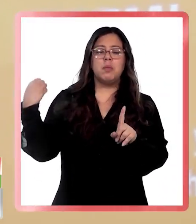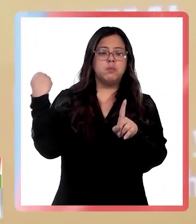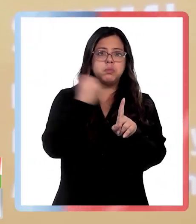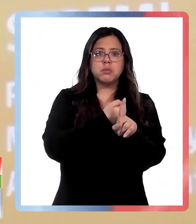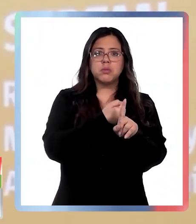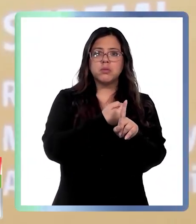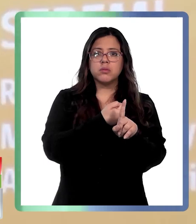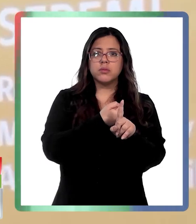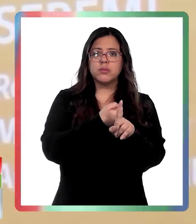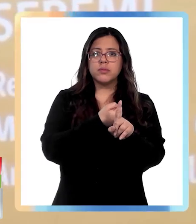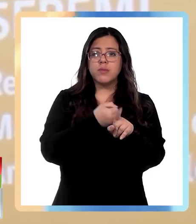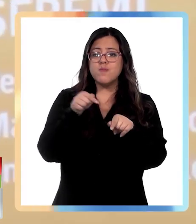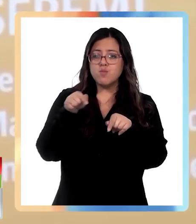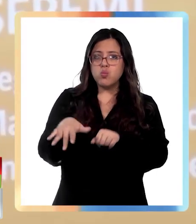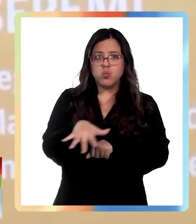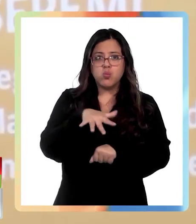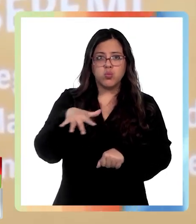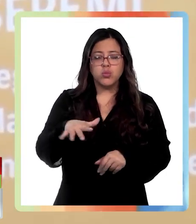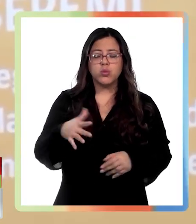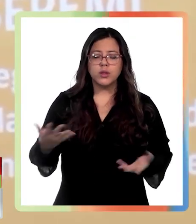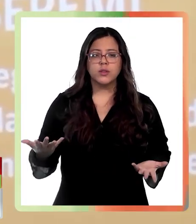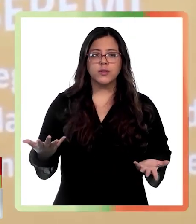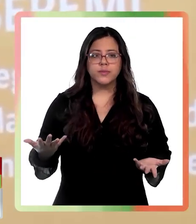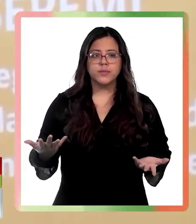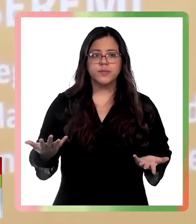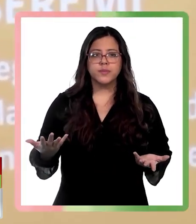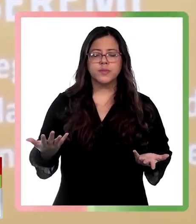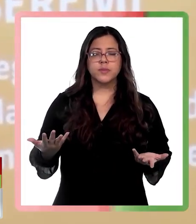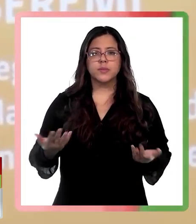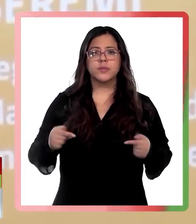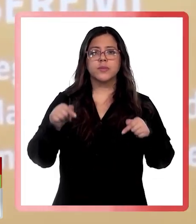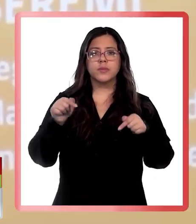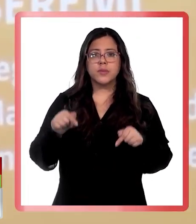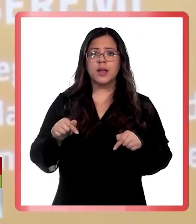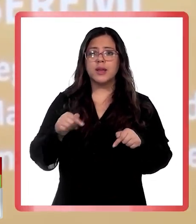agredir por ese tipo de situaciones.